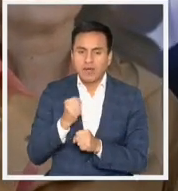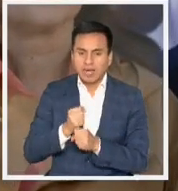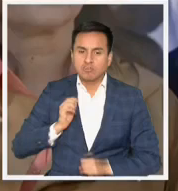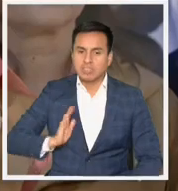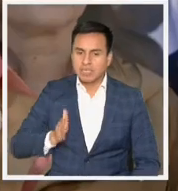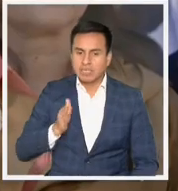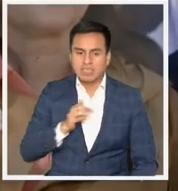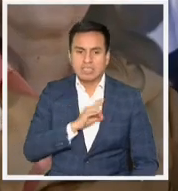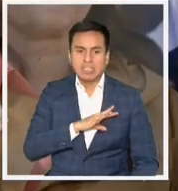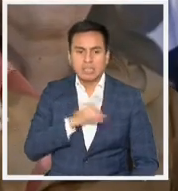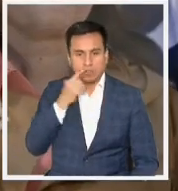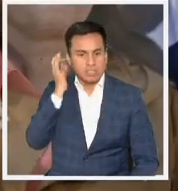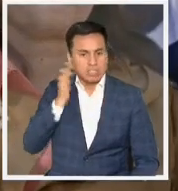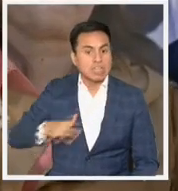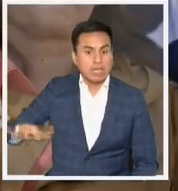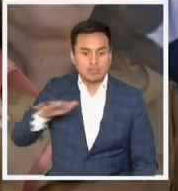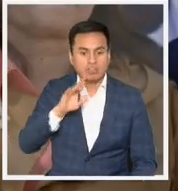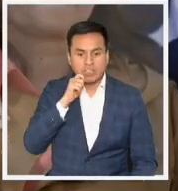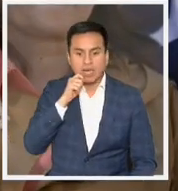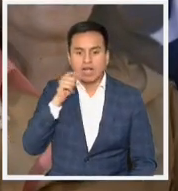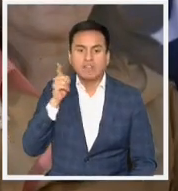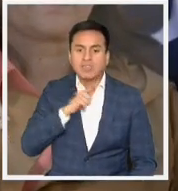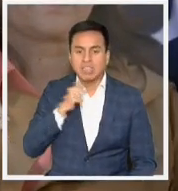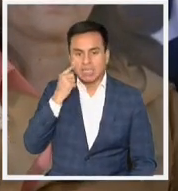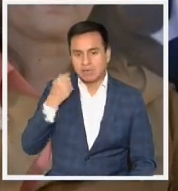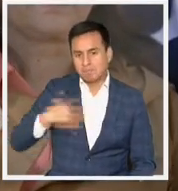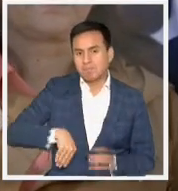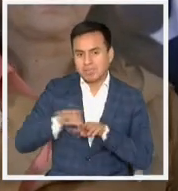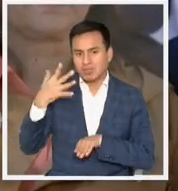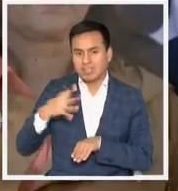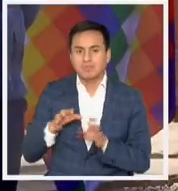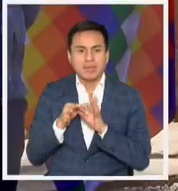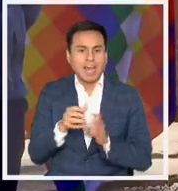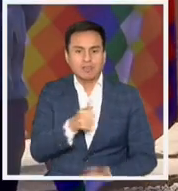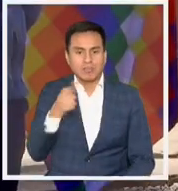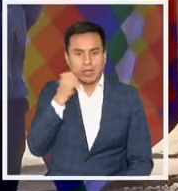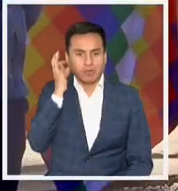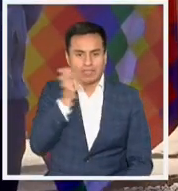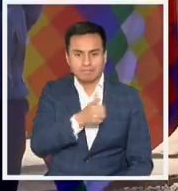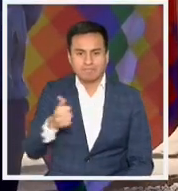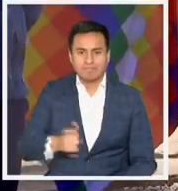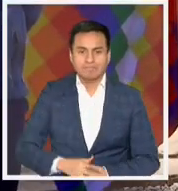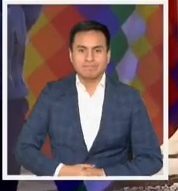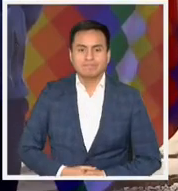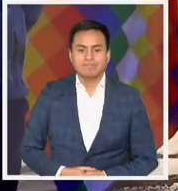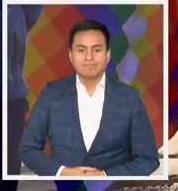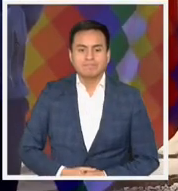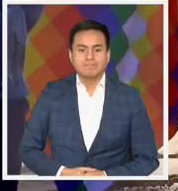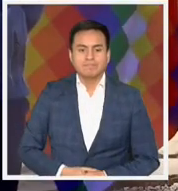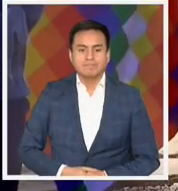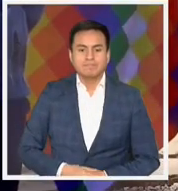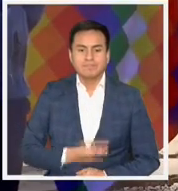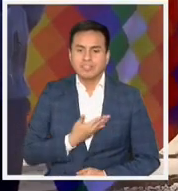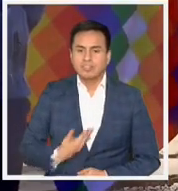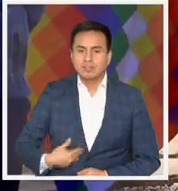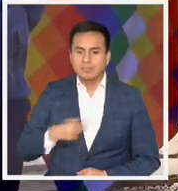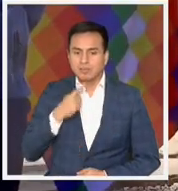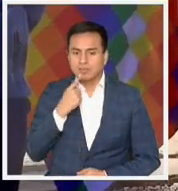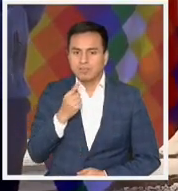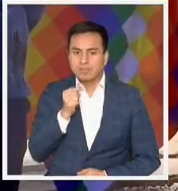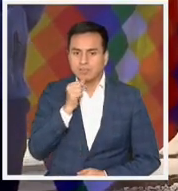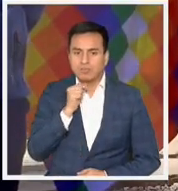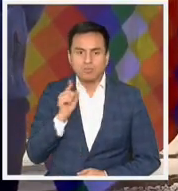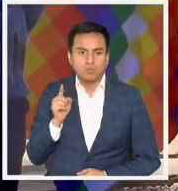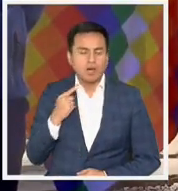trabajando por los chilenos y chilenas, que es lo que al final del día lo que más importa. Muchísimas gracias a todos y a todas. Presidente, faltó solo una parte respecto